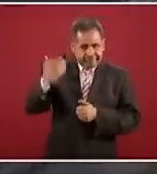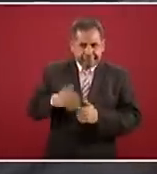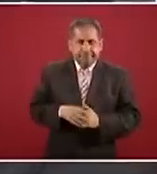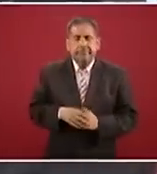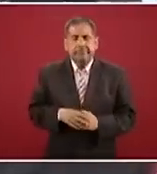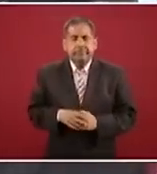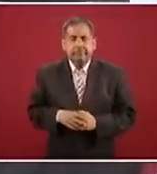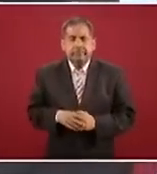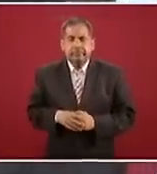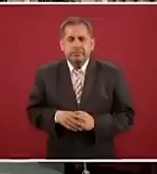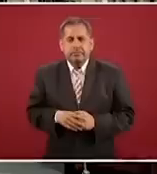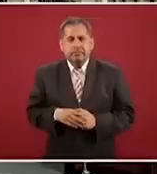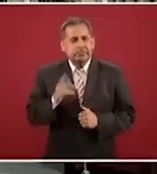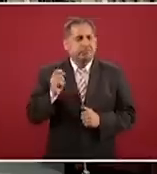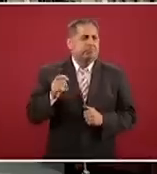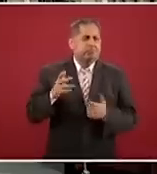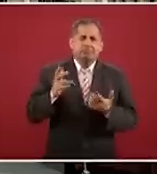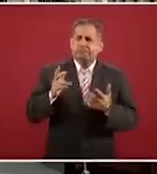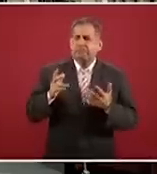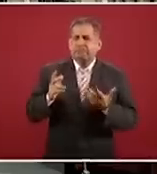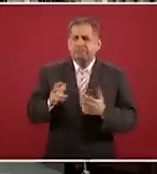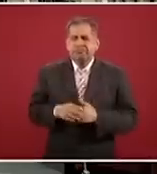y de los equipos,